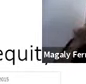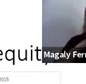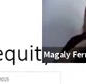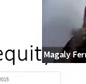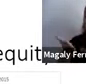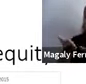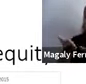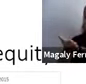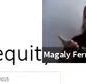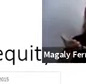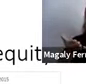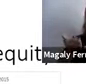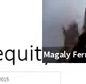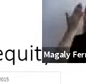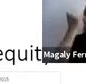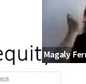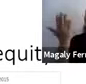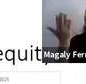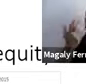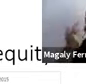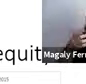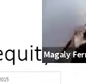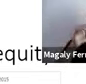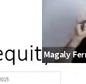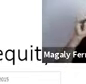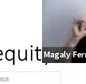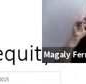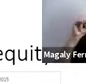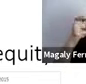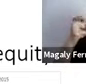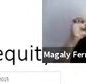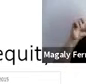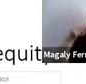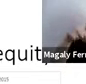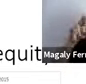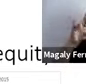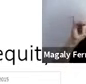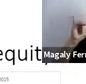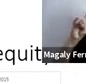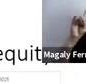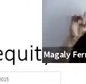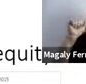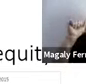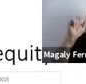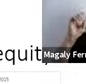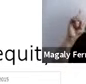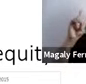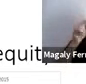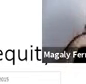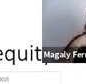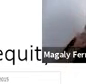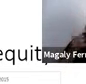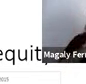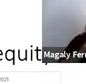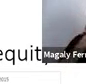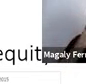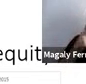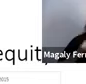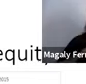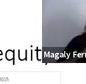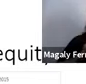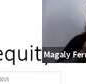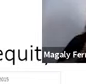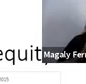por inequidad. Proporción de muertes por inequidad. Decía antes de que empezase la conferencia a